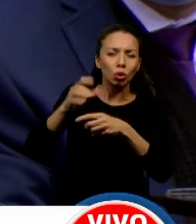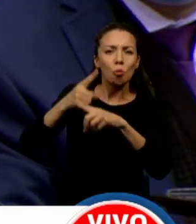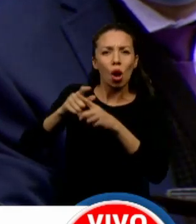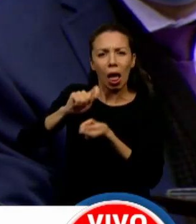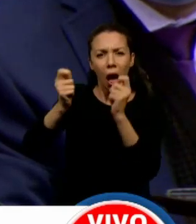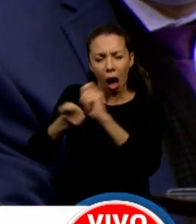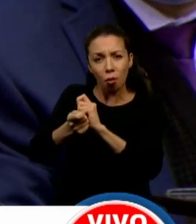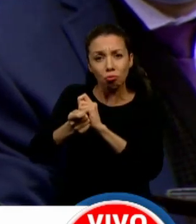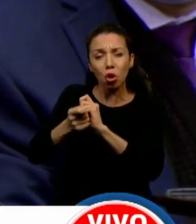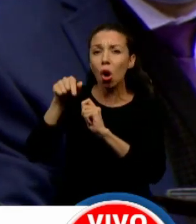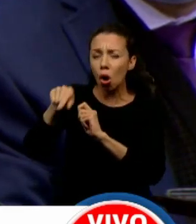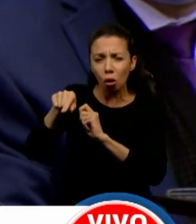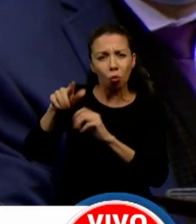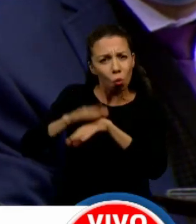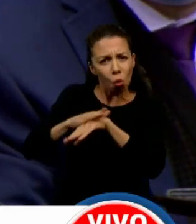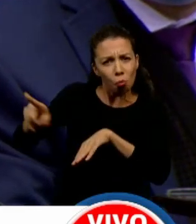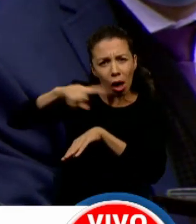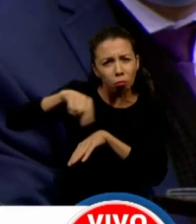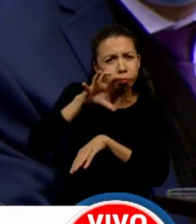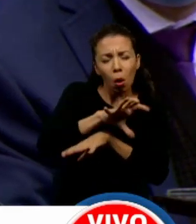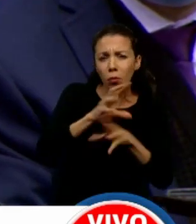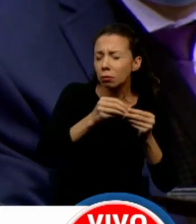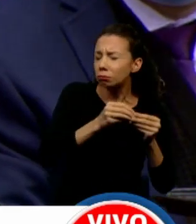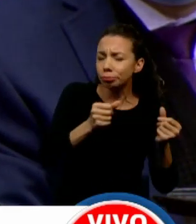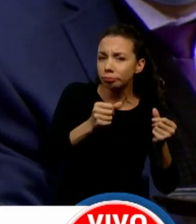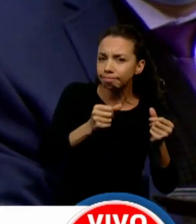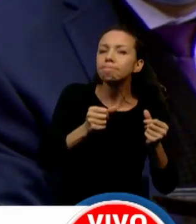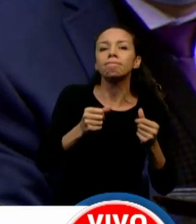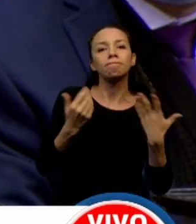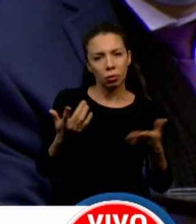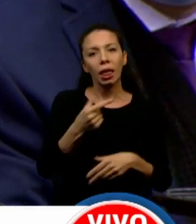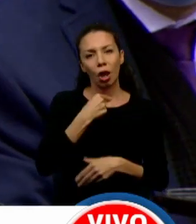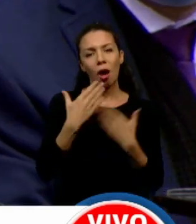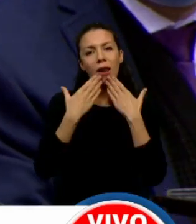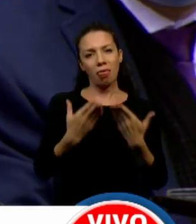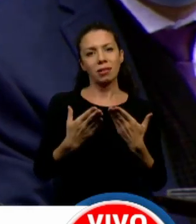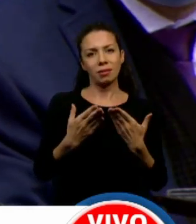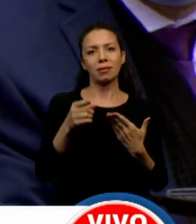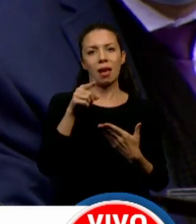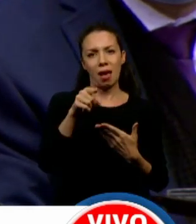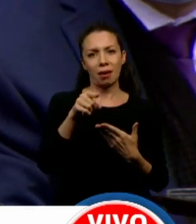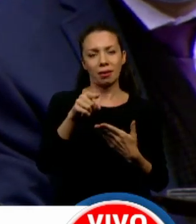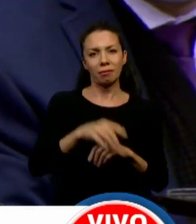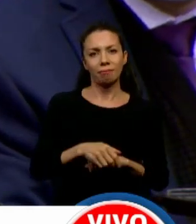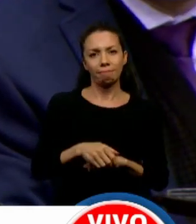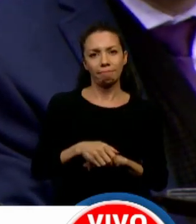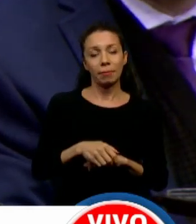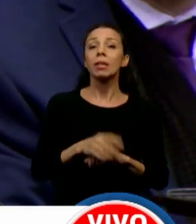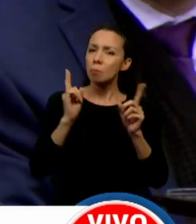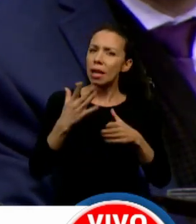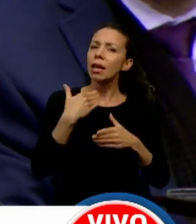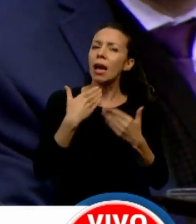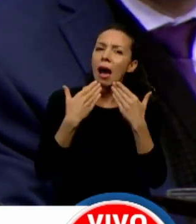que en su nombre y al presidente de la Nación que nos hayan